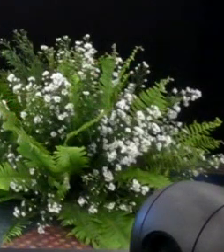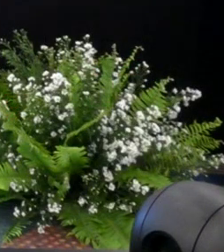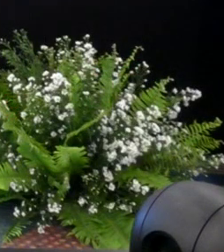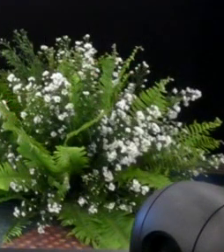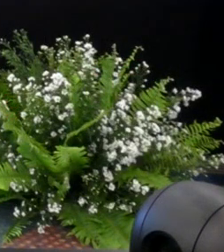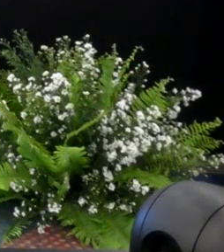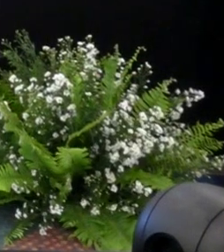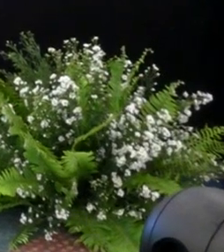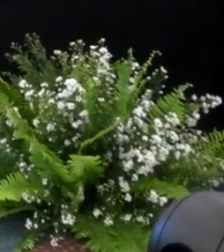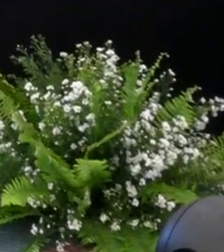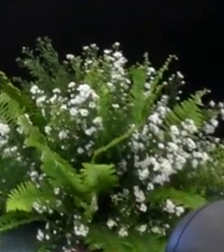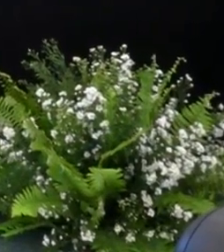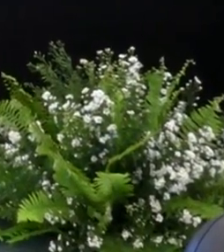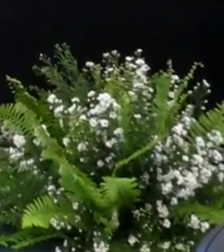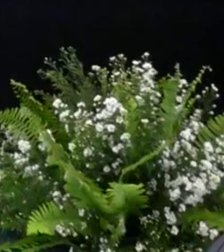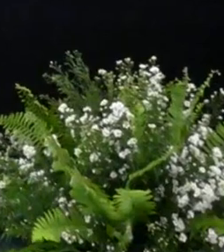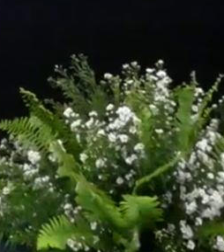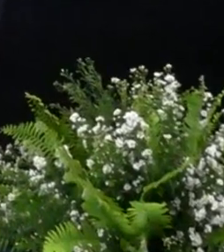sexy